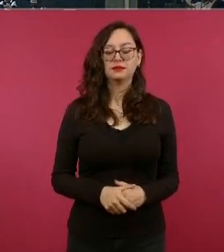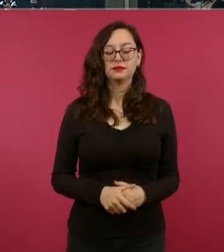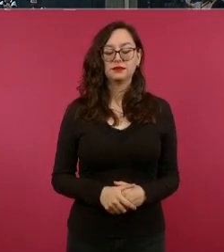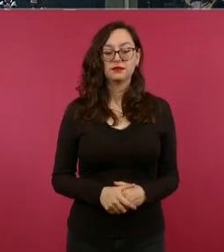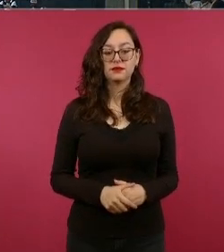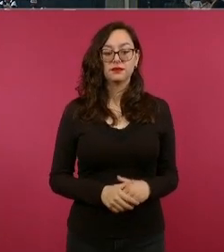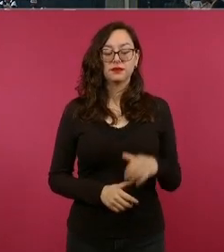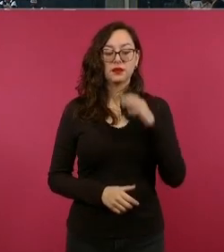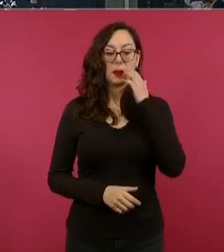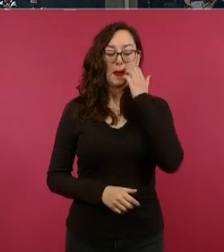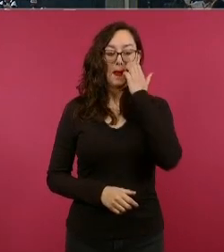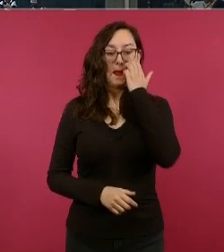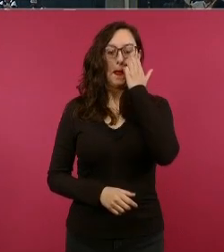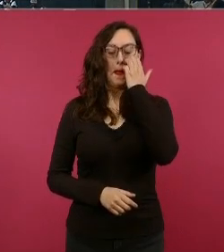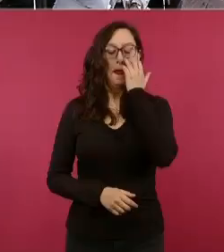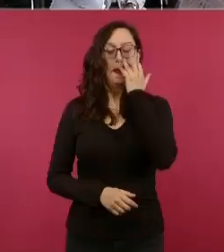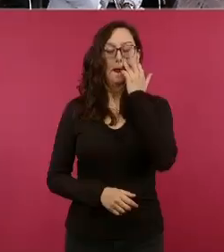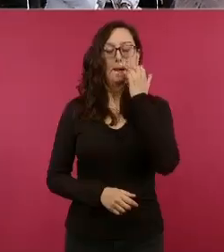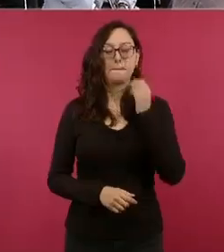No el lenguaje, pues,